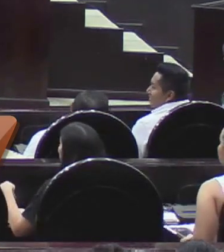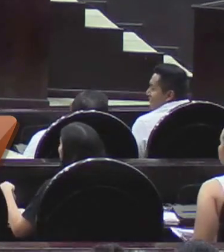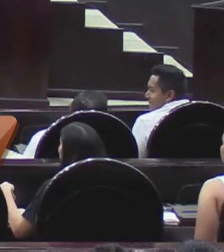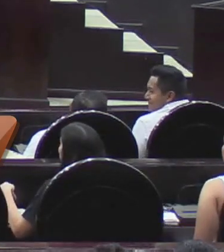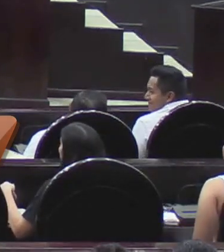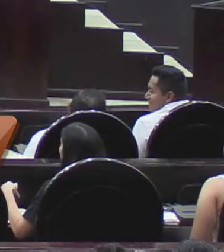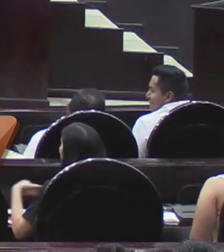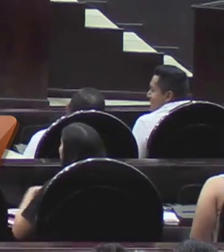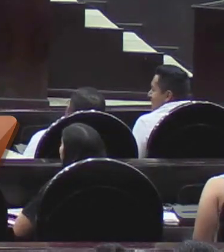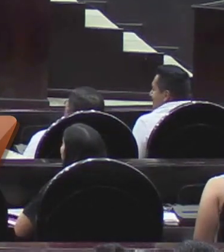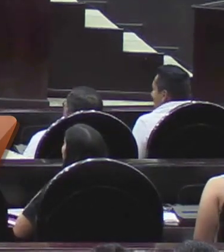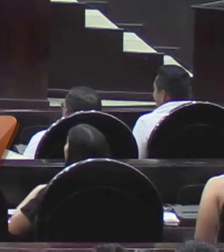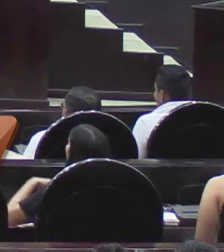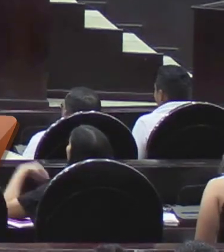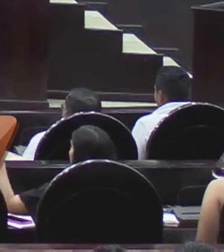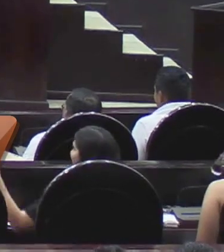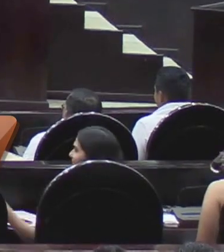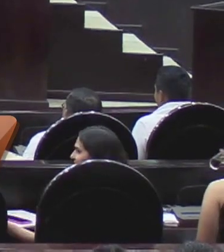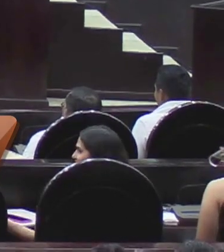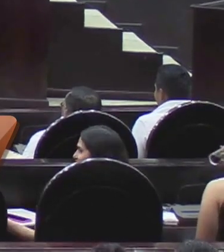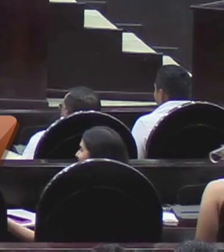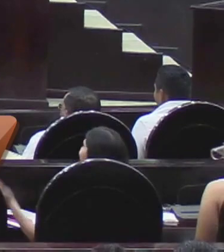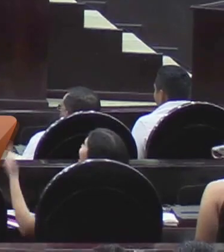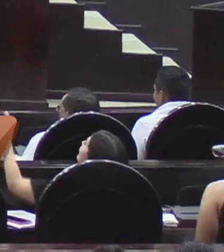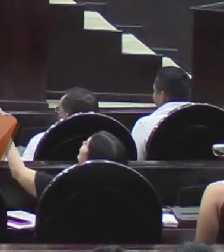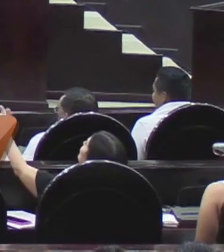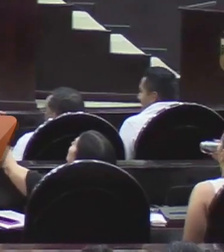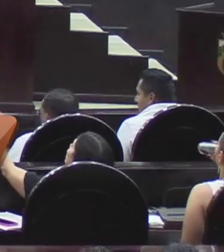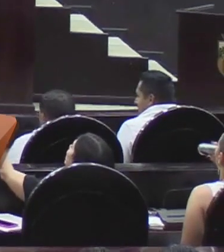de 2023 a las 12